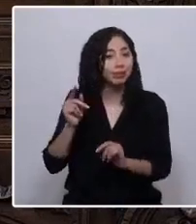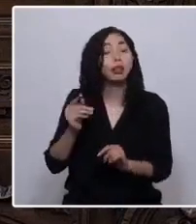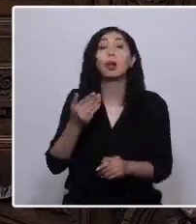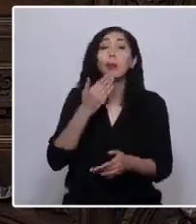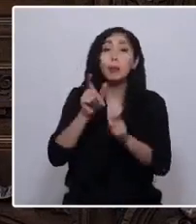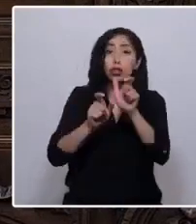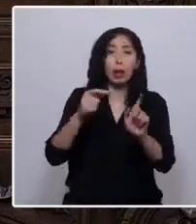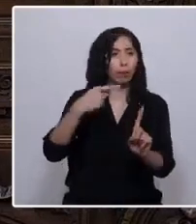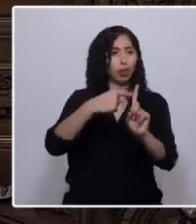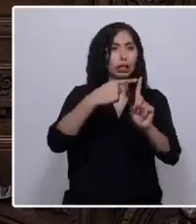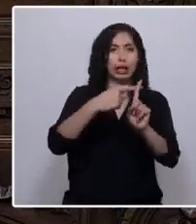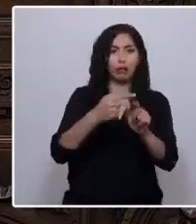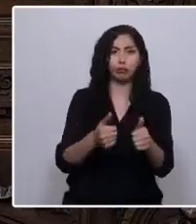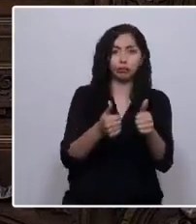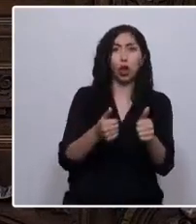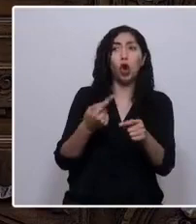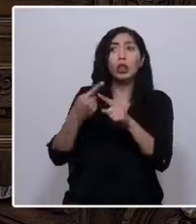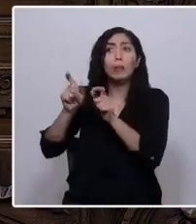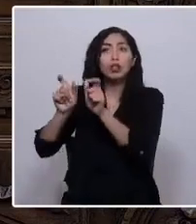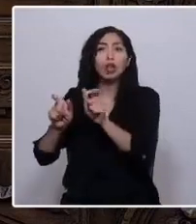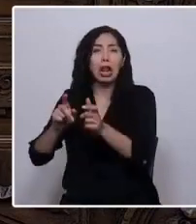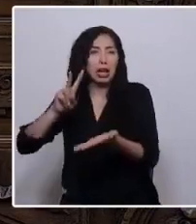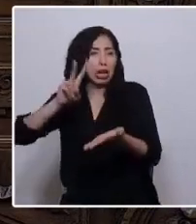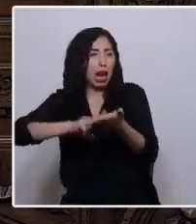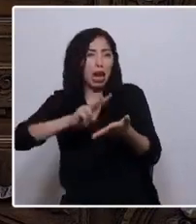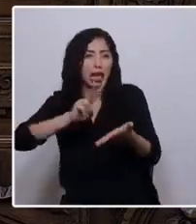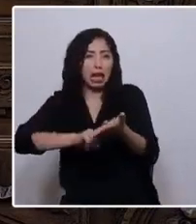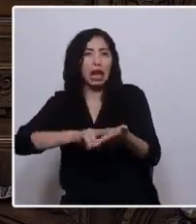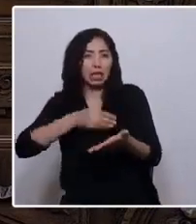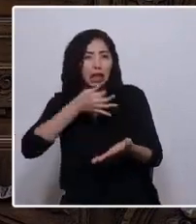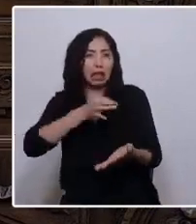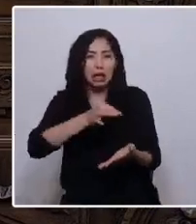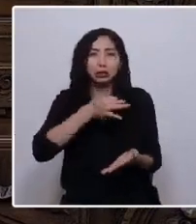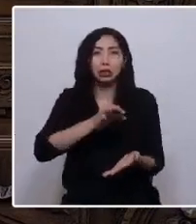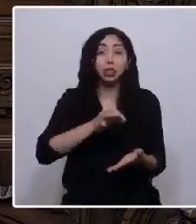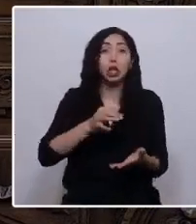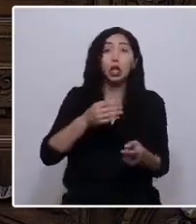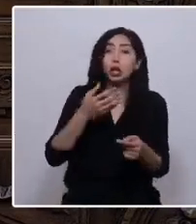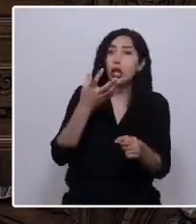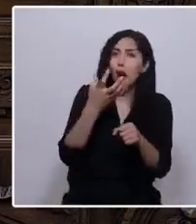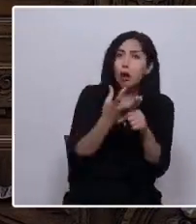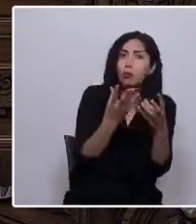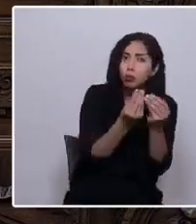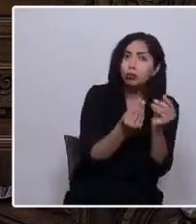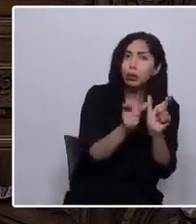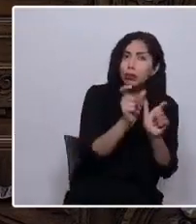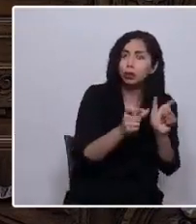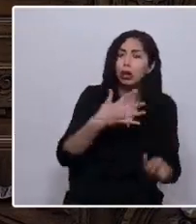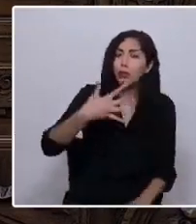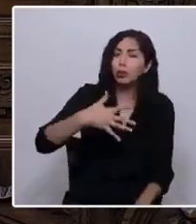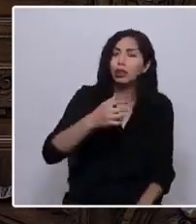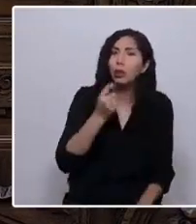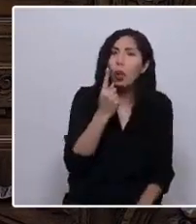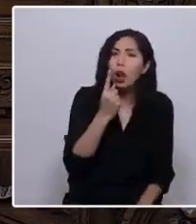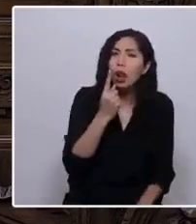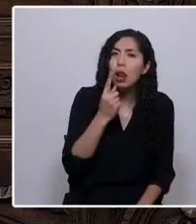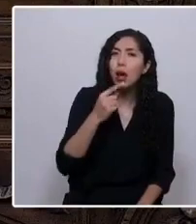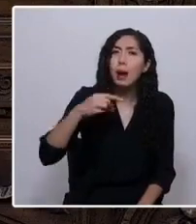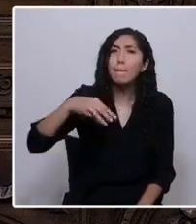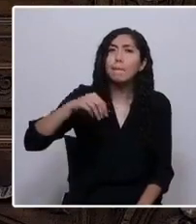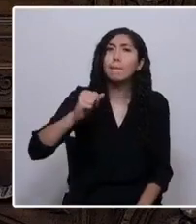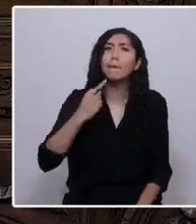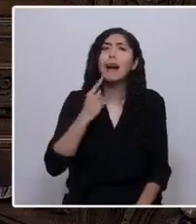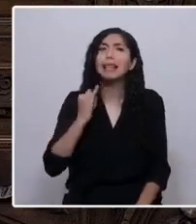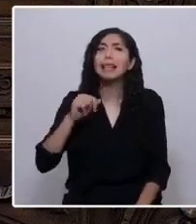túnel. Va a estar el realista, que va a ver el tren que se acerca. Pero hay un cuarto personaje muy importante acá, que es el maquinista. Y el